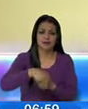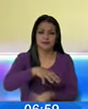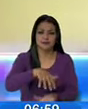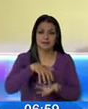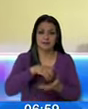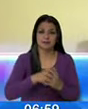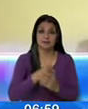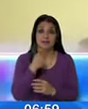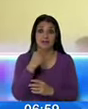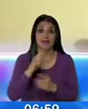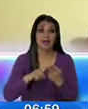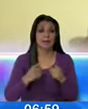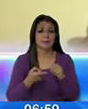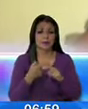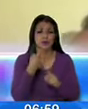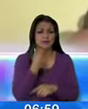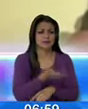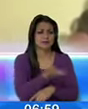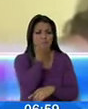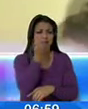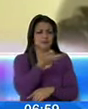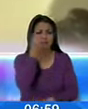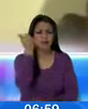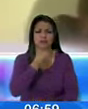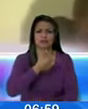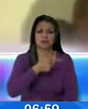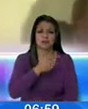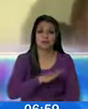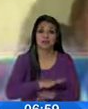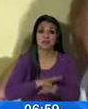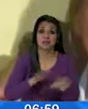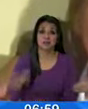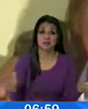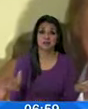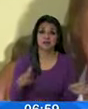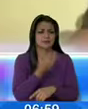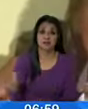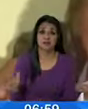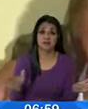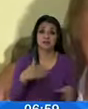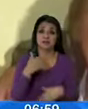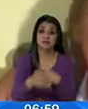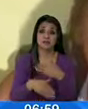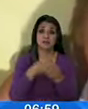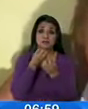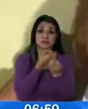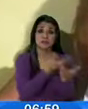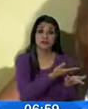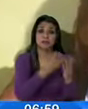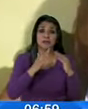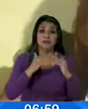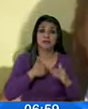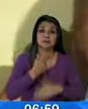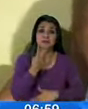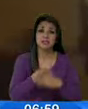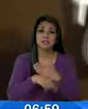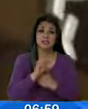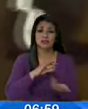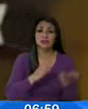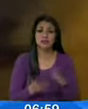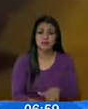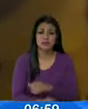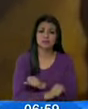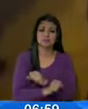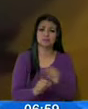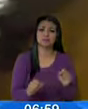Luchito, a sacarle para tomar. No sé más, solo me fueron a avisar a mi casa que... hasta que mi hijo estaba fallecido. El